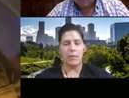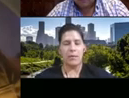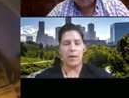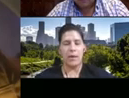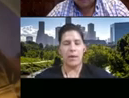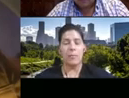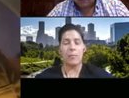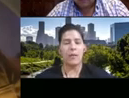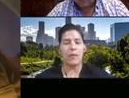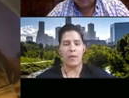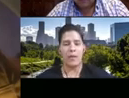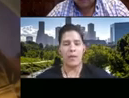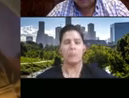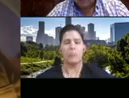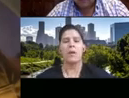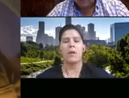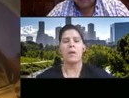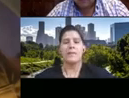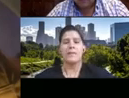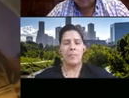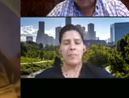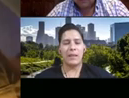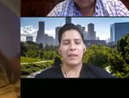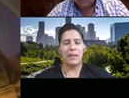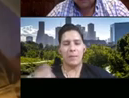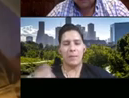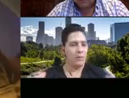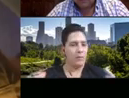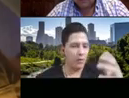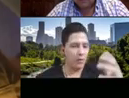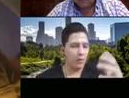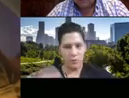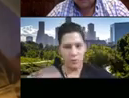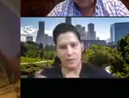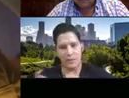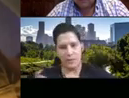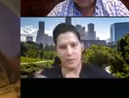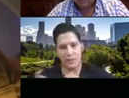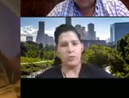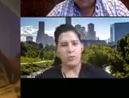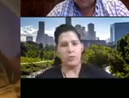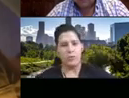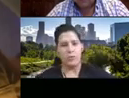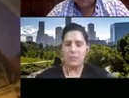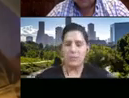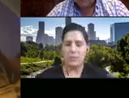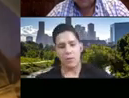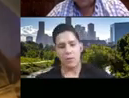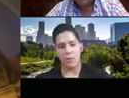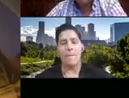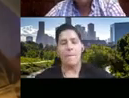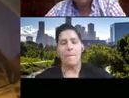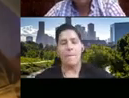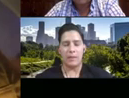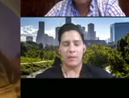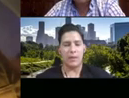un viaje fuera de este mundo. De repente, y preguntándole a los colegas de la industria, oye, ¿conoces Houston? ¿Has estado en Houston? Varios me han